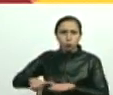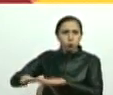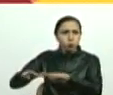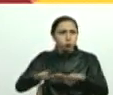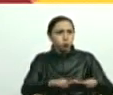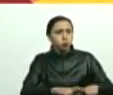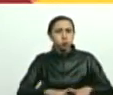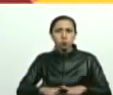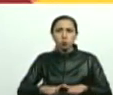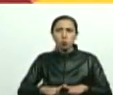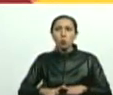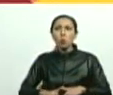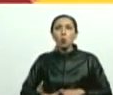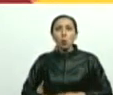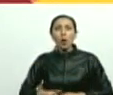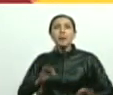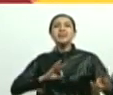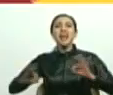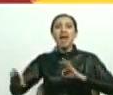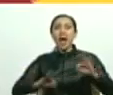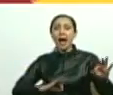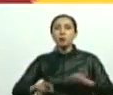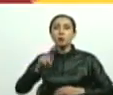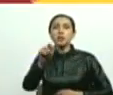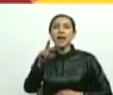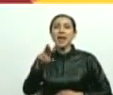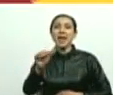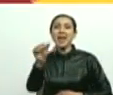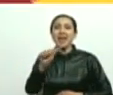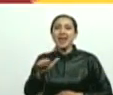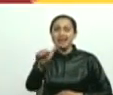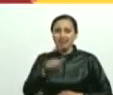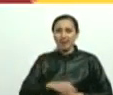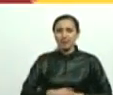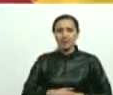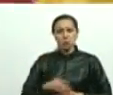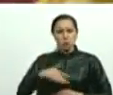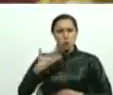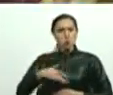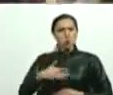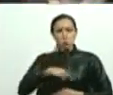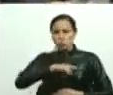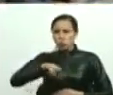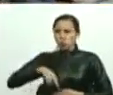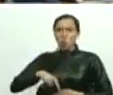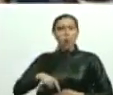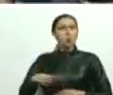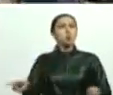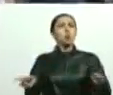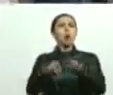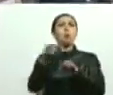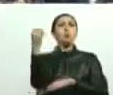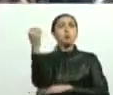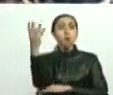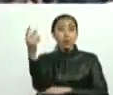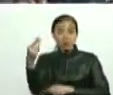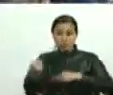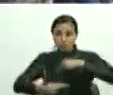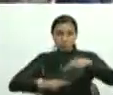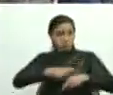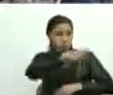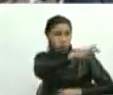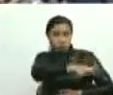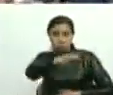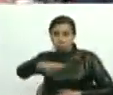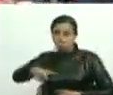del Teatro Teresa Carreño, sentí que estamos en una asamblea de revolucionarios y